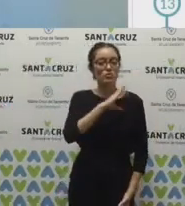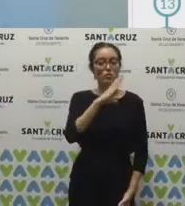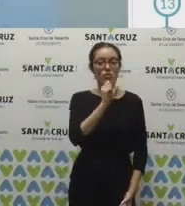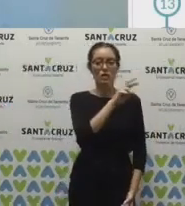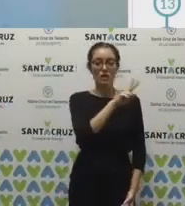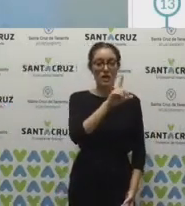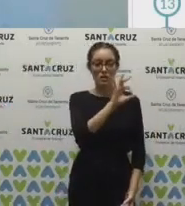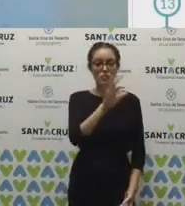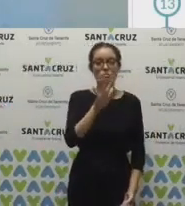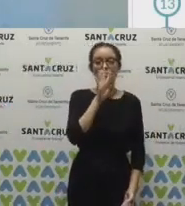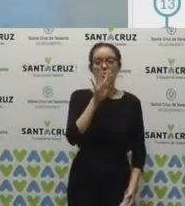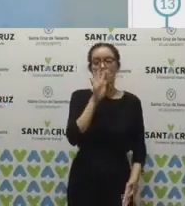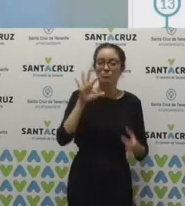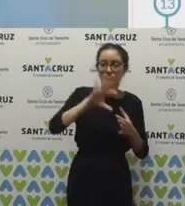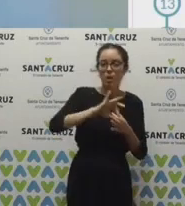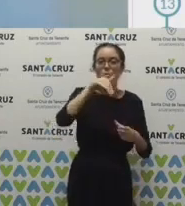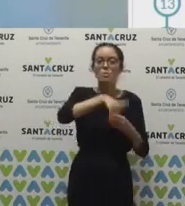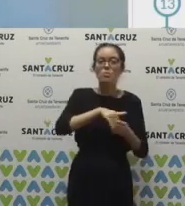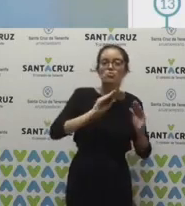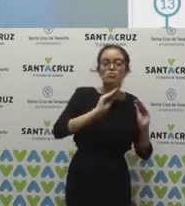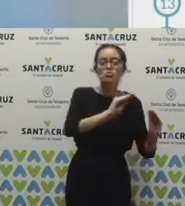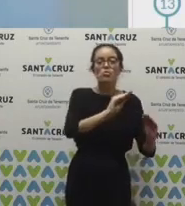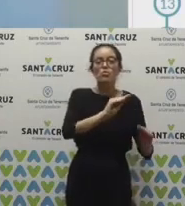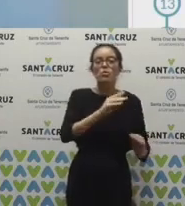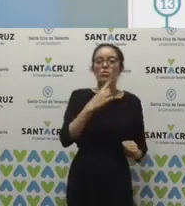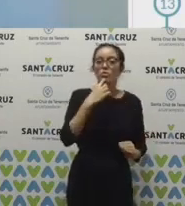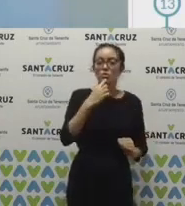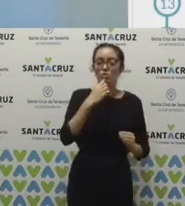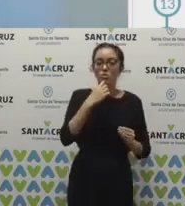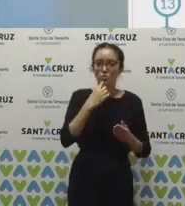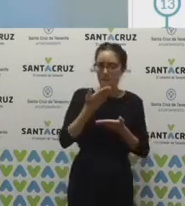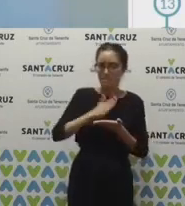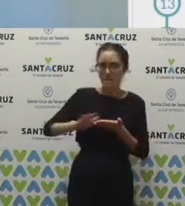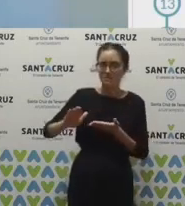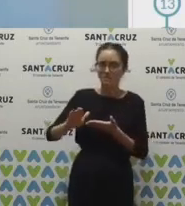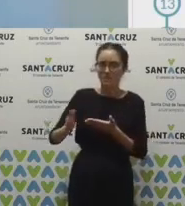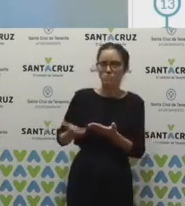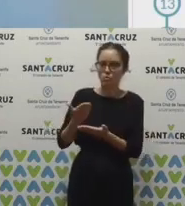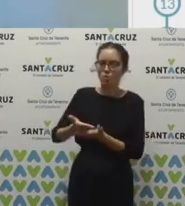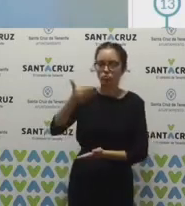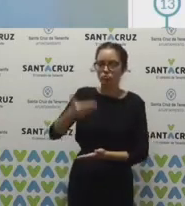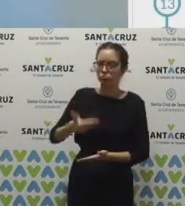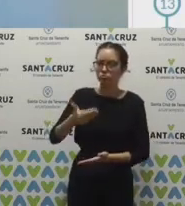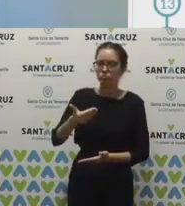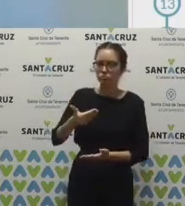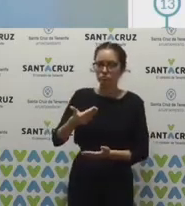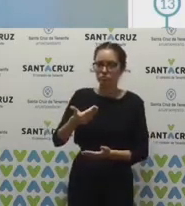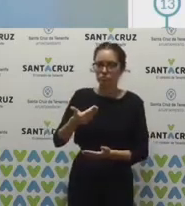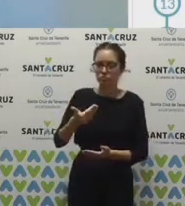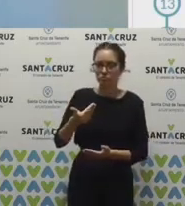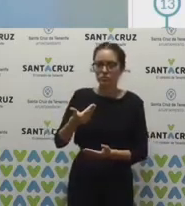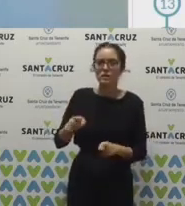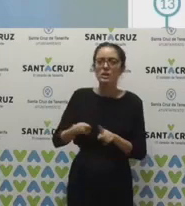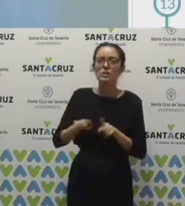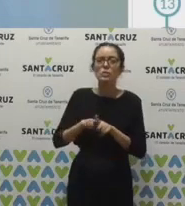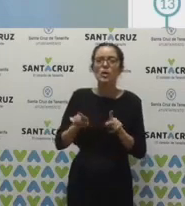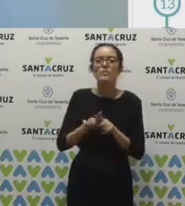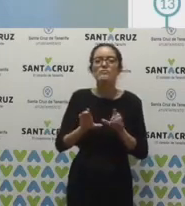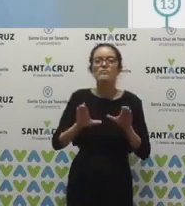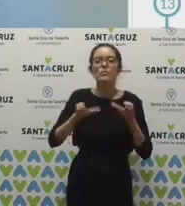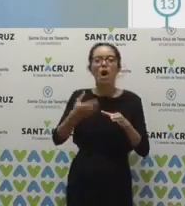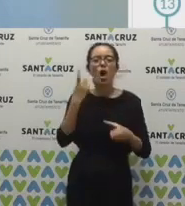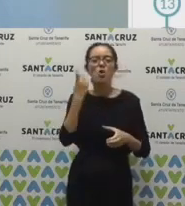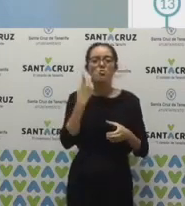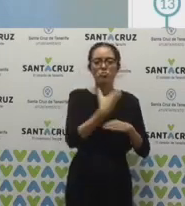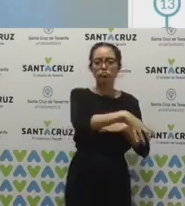voto de su grupo hacía omisión a una parte importante de la moción que es la referencia a la redistribución del alumnado que se hace una